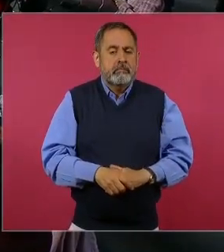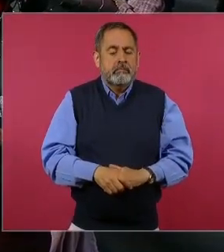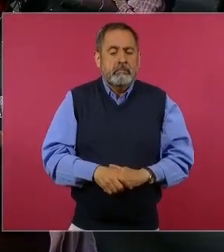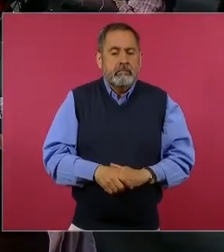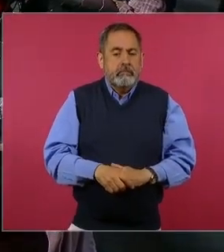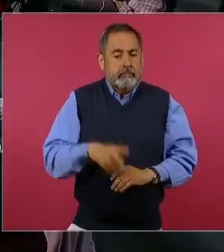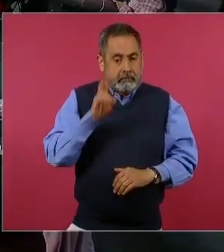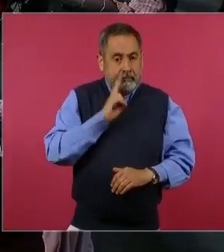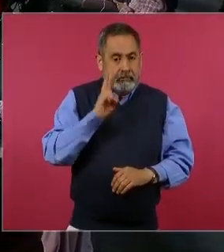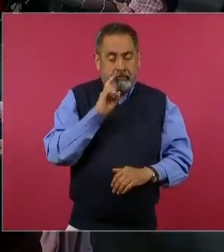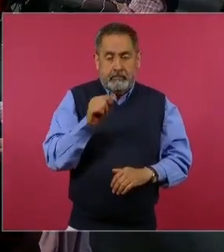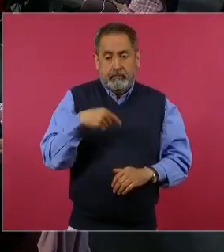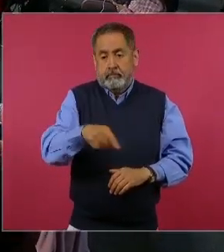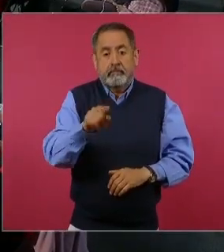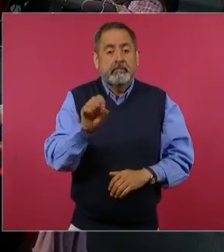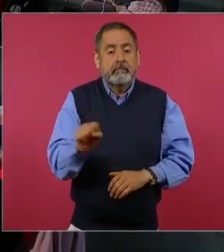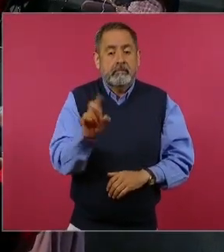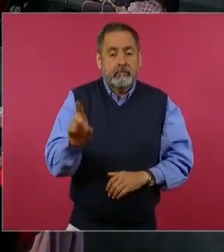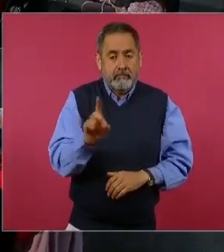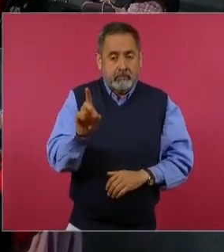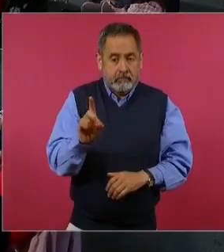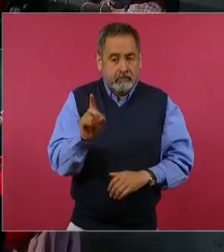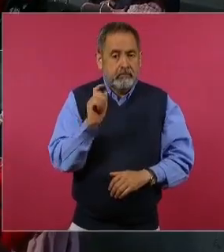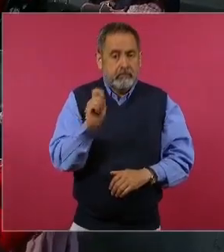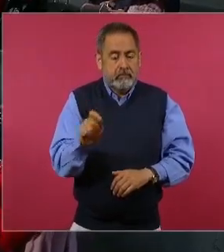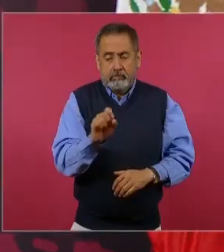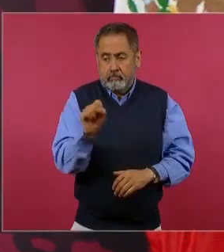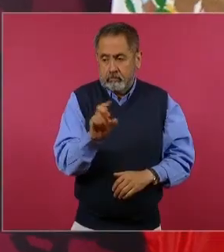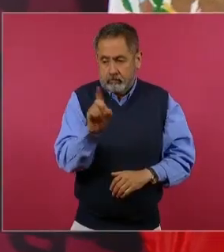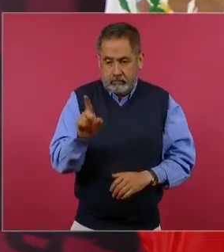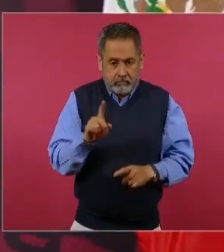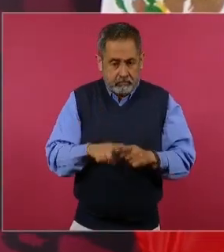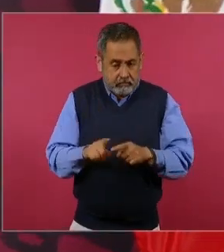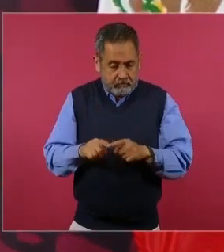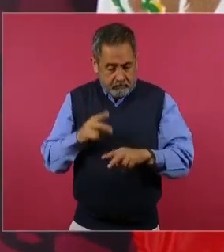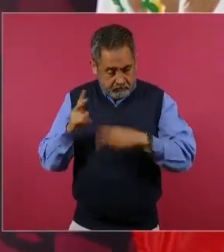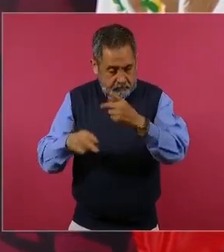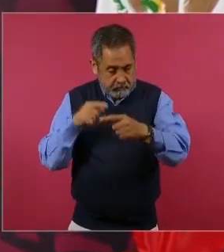Vamos a estar este fin de semana en